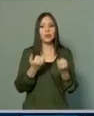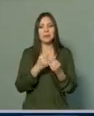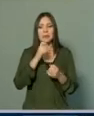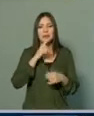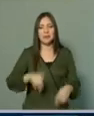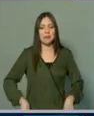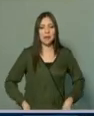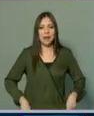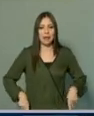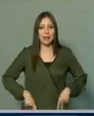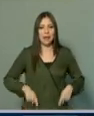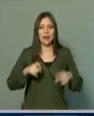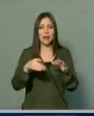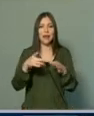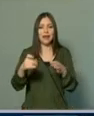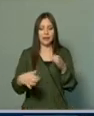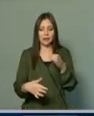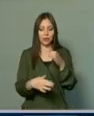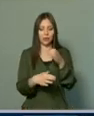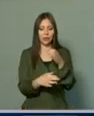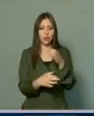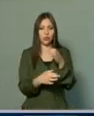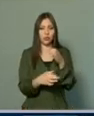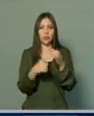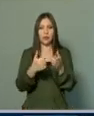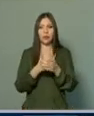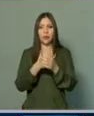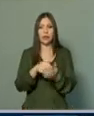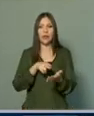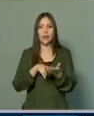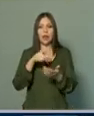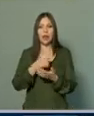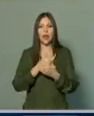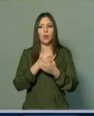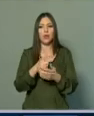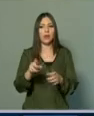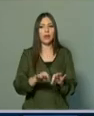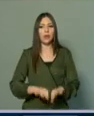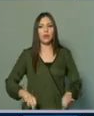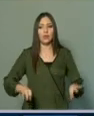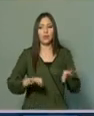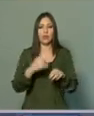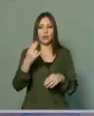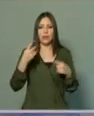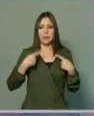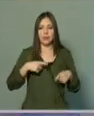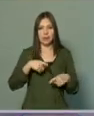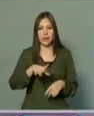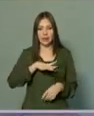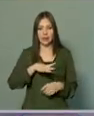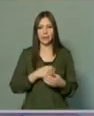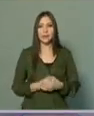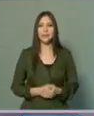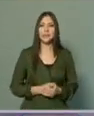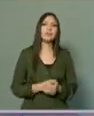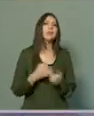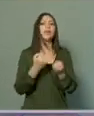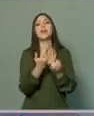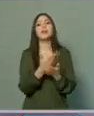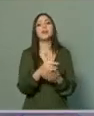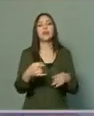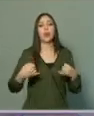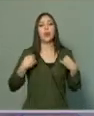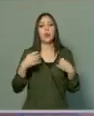Que se van a ver, siempre tienes que tener un jogger negro que te va a salvar para cualquier ocasión. Es un básico que tienen que tener la gente. Pero ¿sabes qué también está padre para los chavos? Que